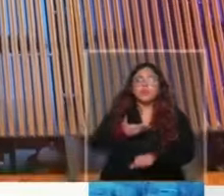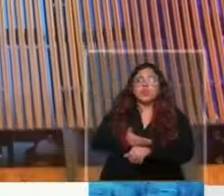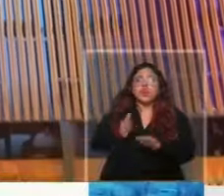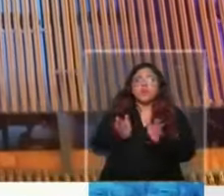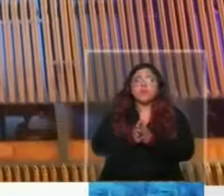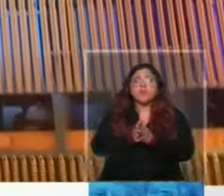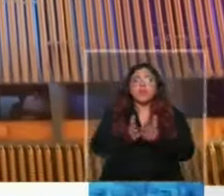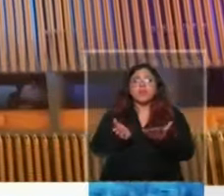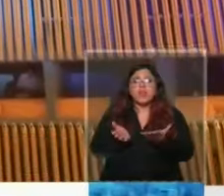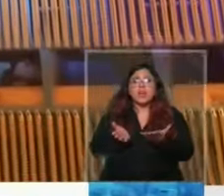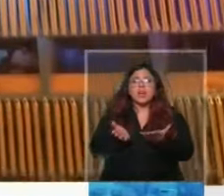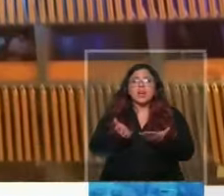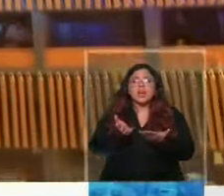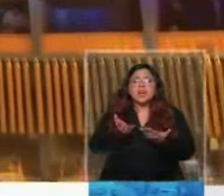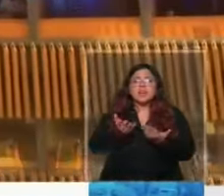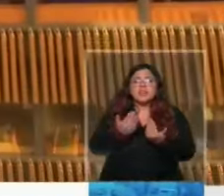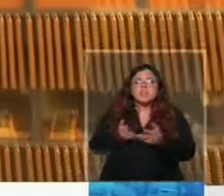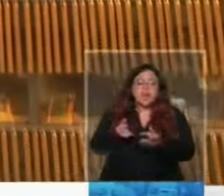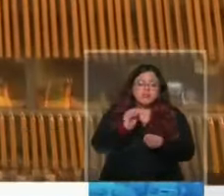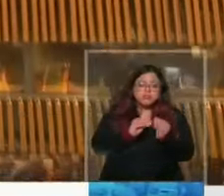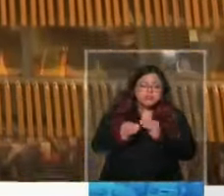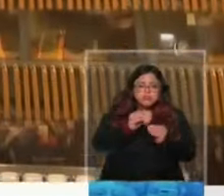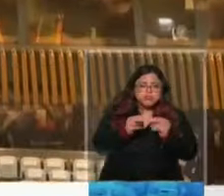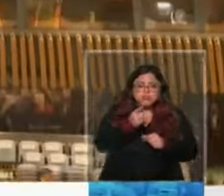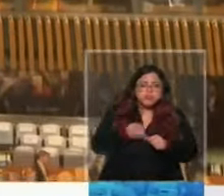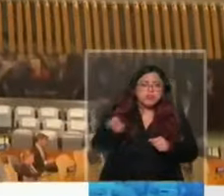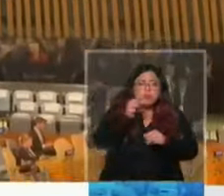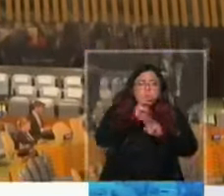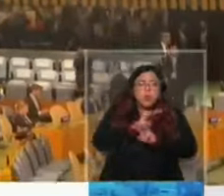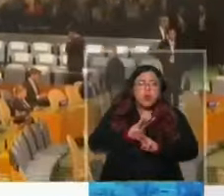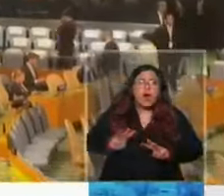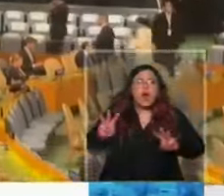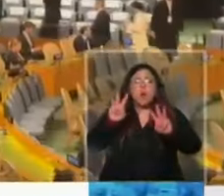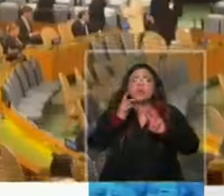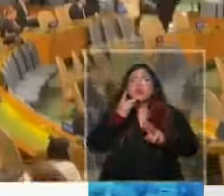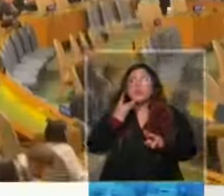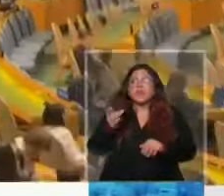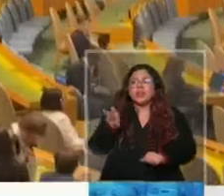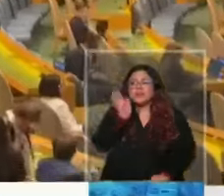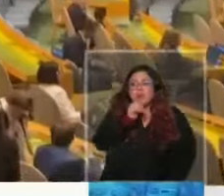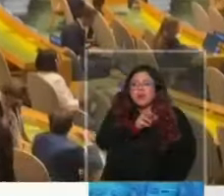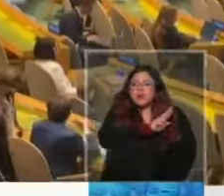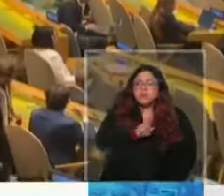ONU, porque a su juicio no responde al mundo en el que estamos viviendo. Veamos ese momento.